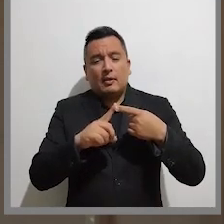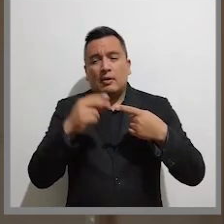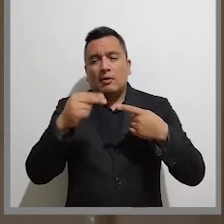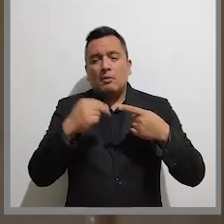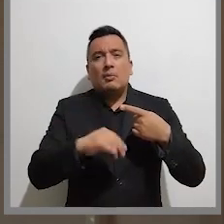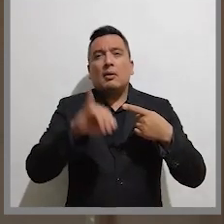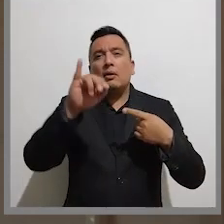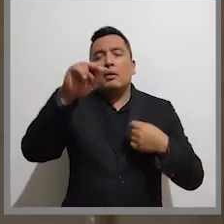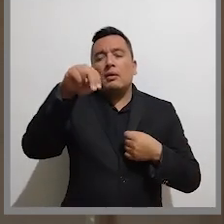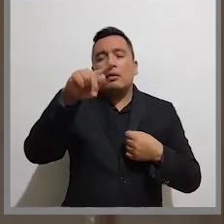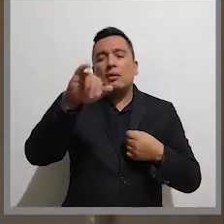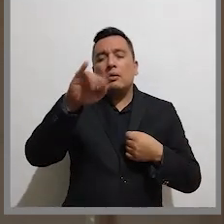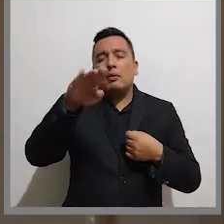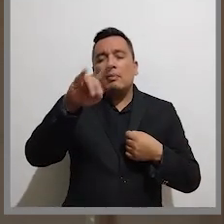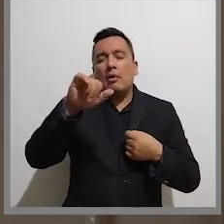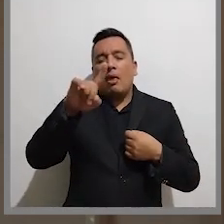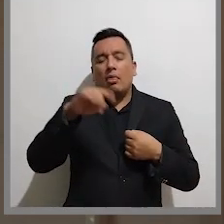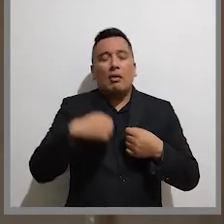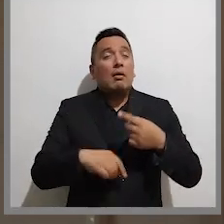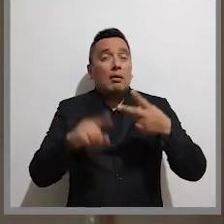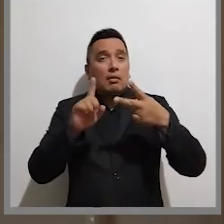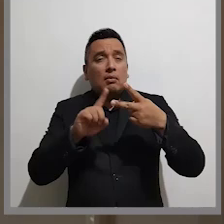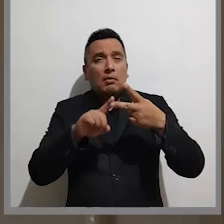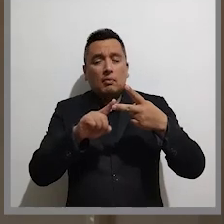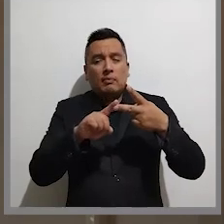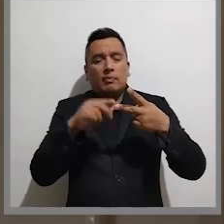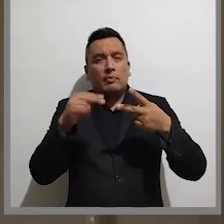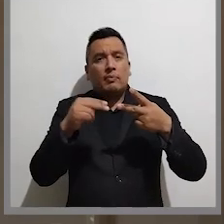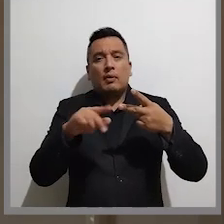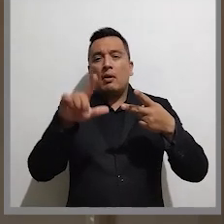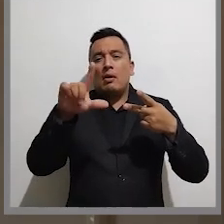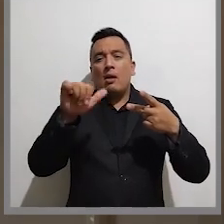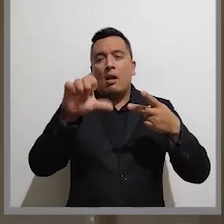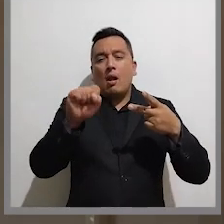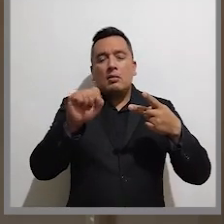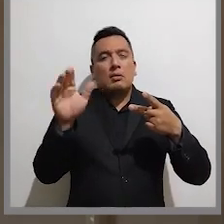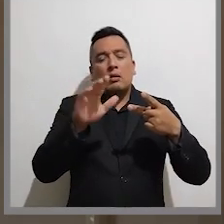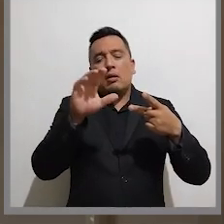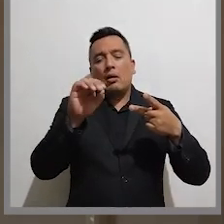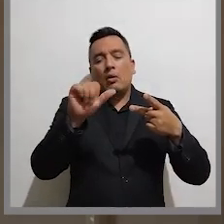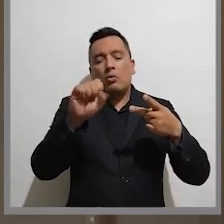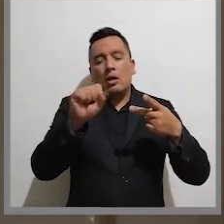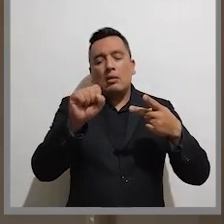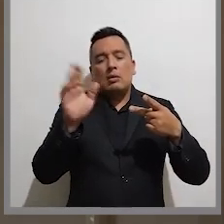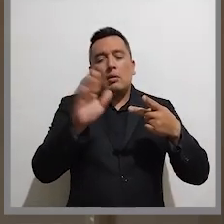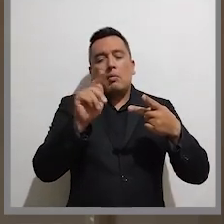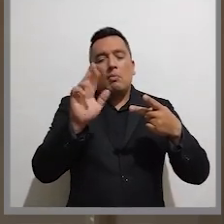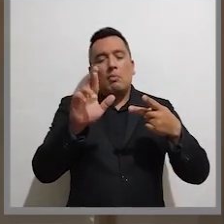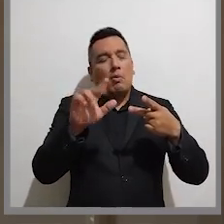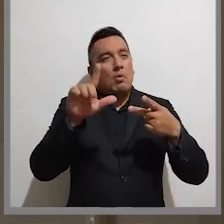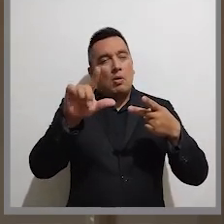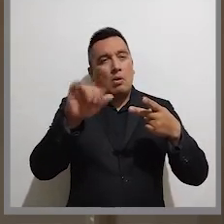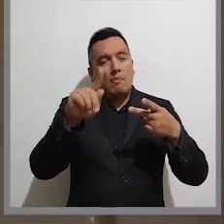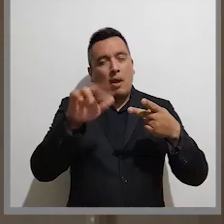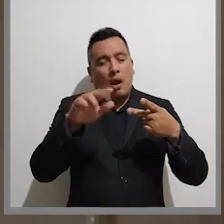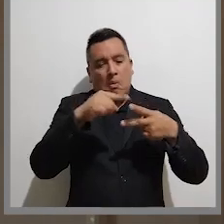serie que se llama Intimidad, y otra es otra serie que se llama Las cosas por limpiar. Las recomendaría yo que